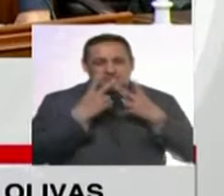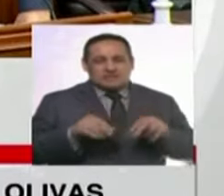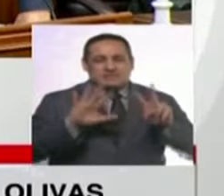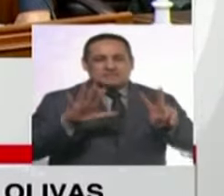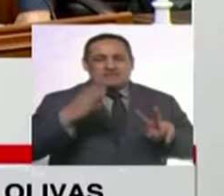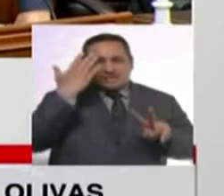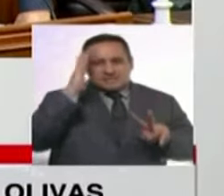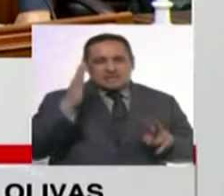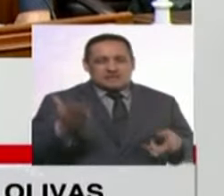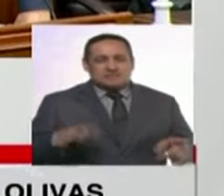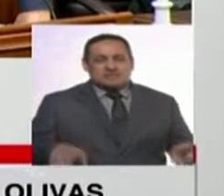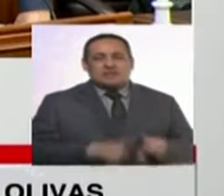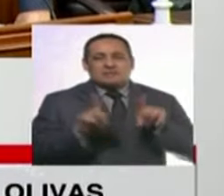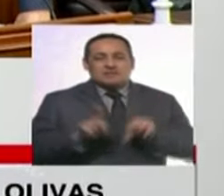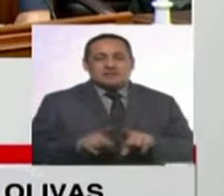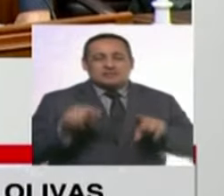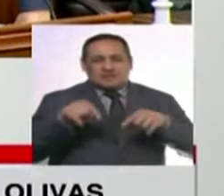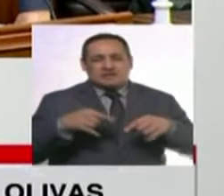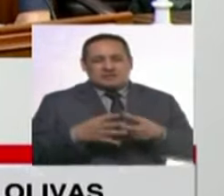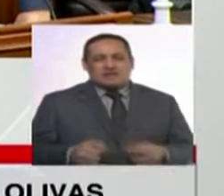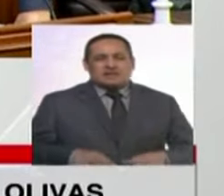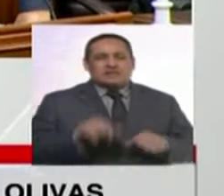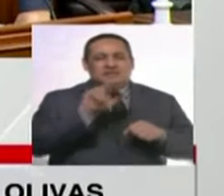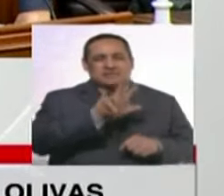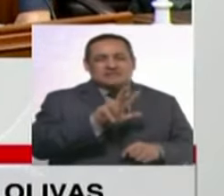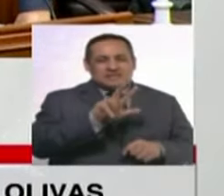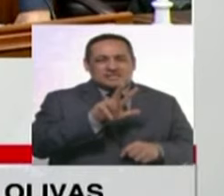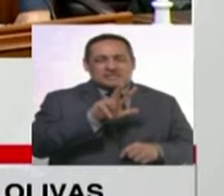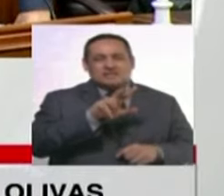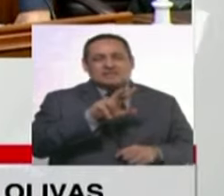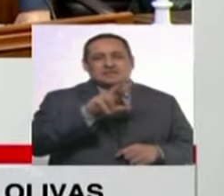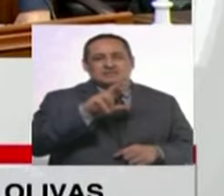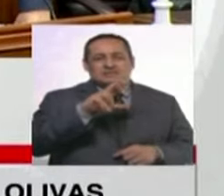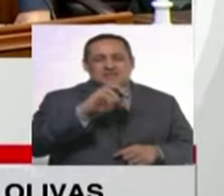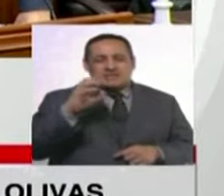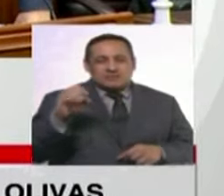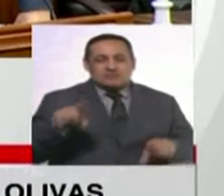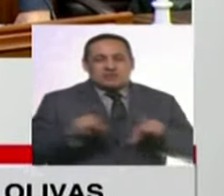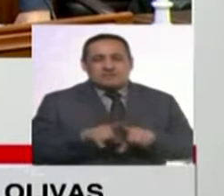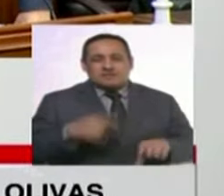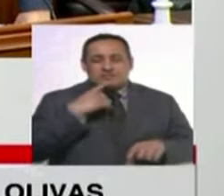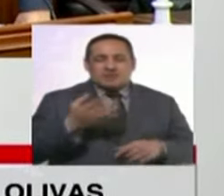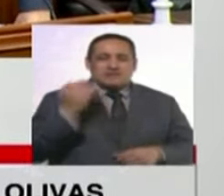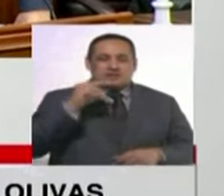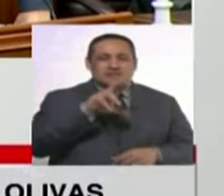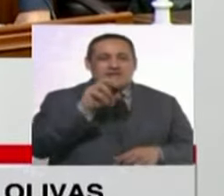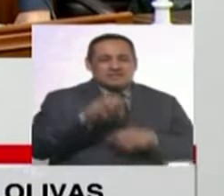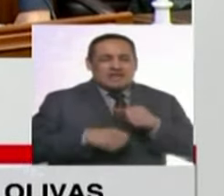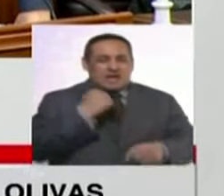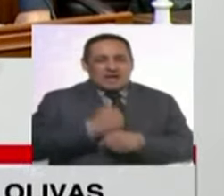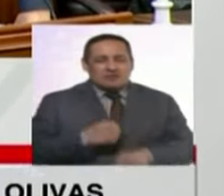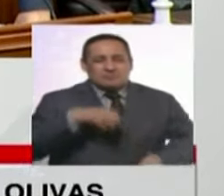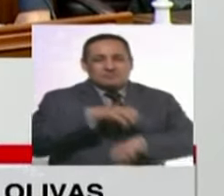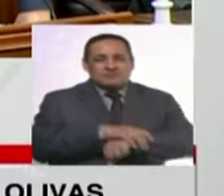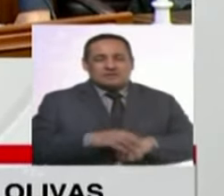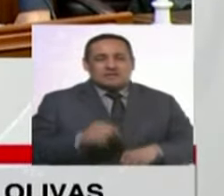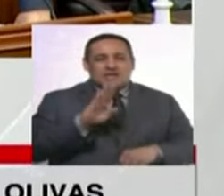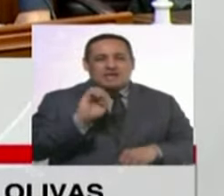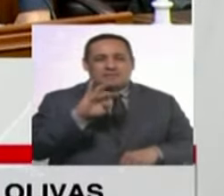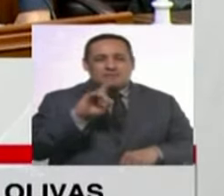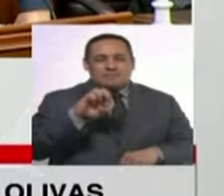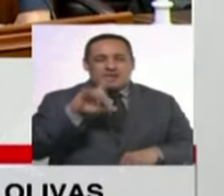días de el trigésimo aniversario de la captura del siglo de abimael Guzmán